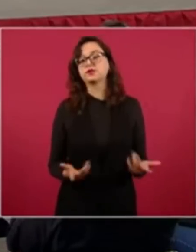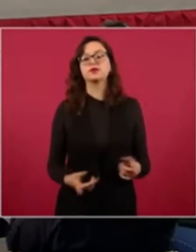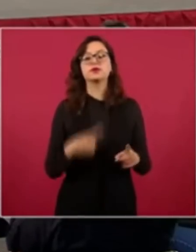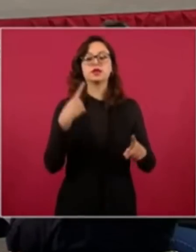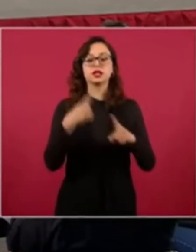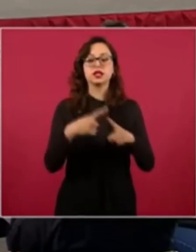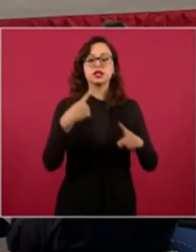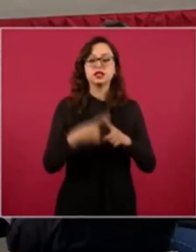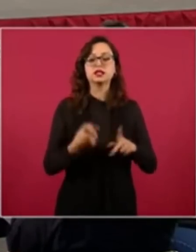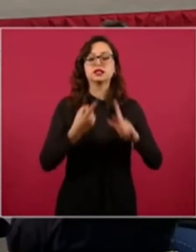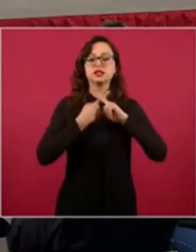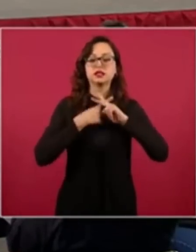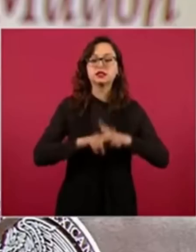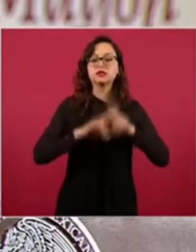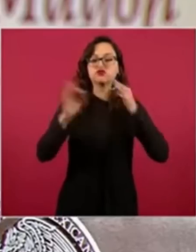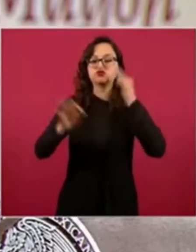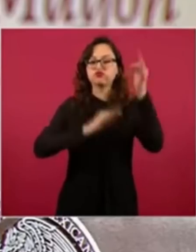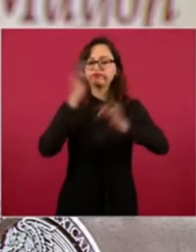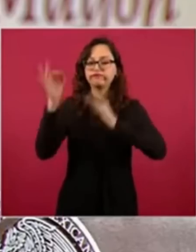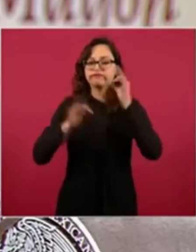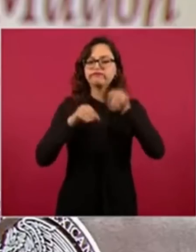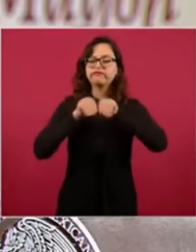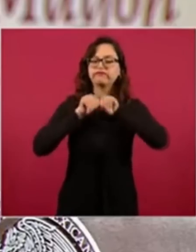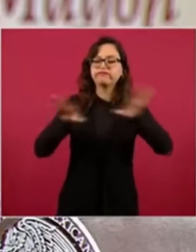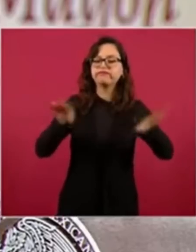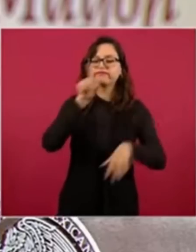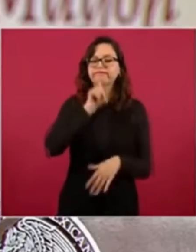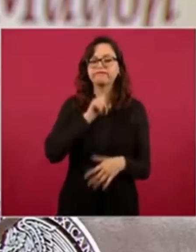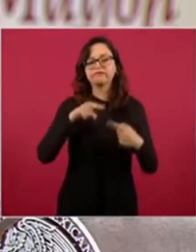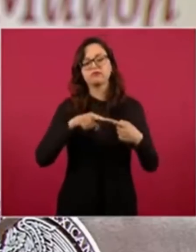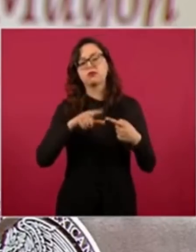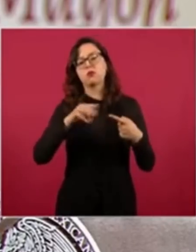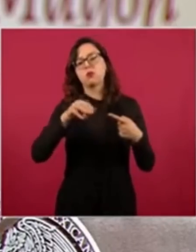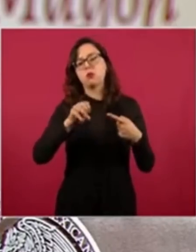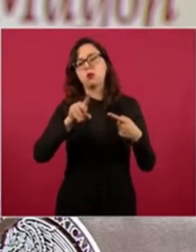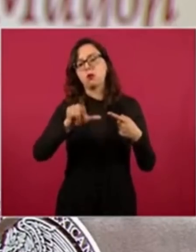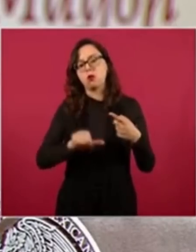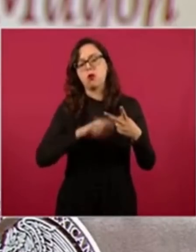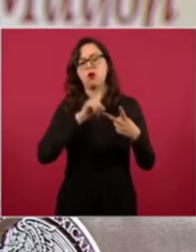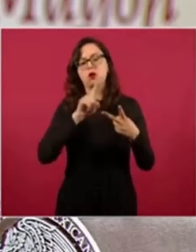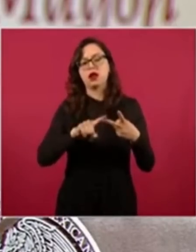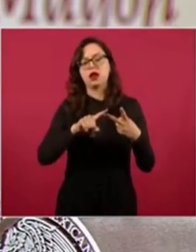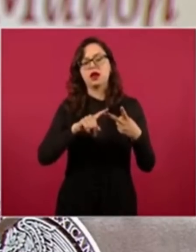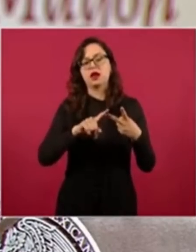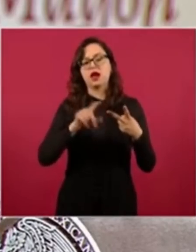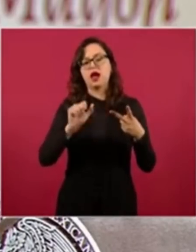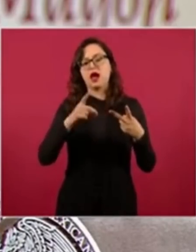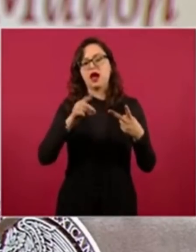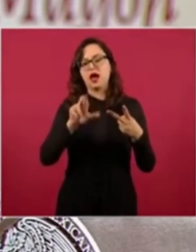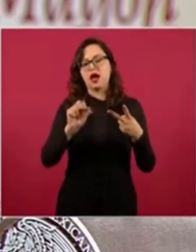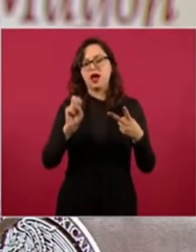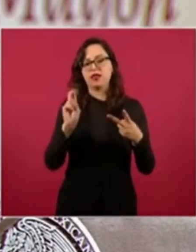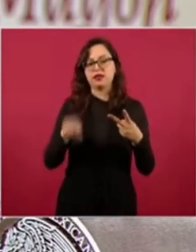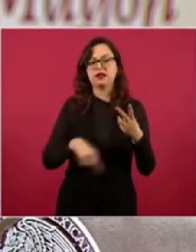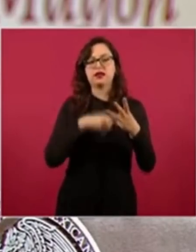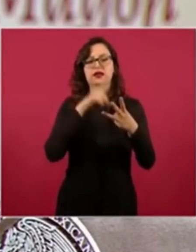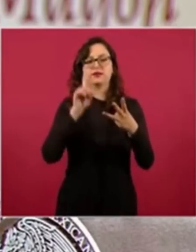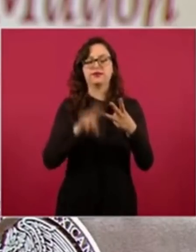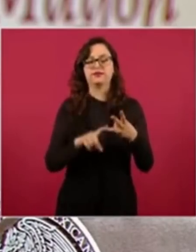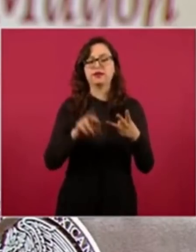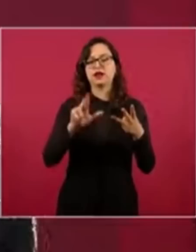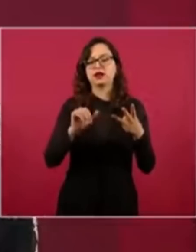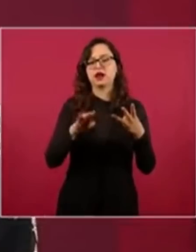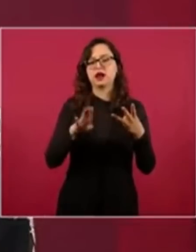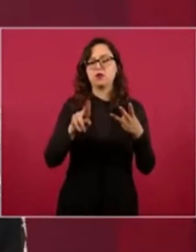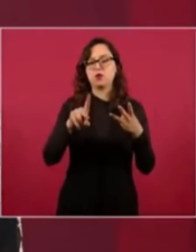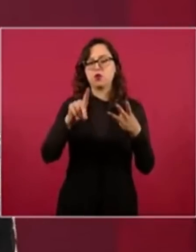nombres. Carlos Loret de Mola, Anabel Hernández, Adrián Trejo, Raimundo Riva Palacios,